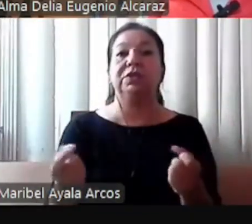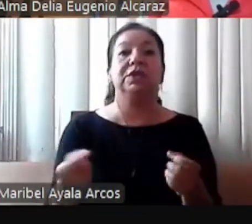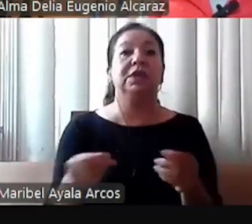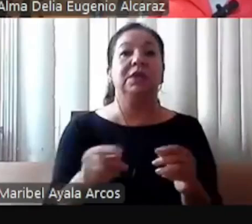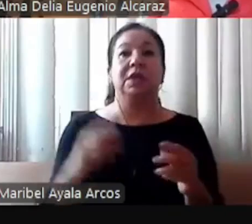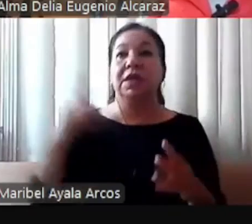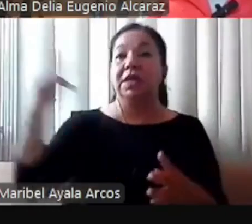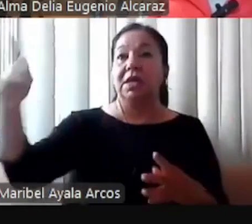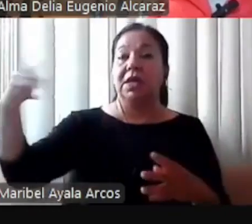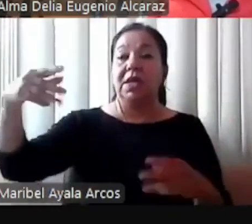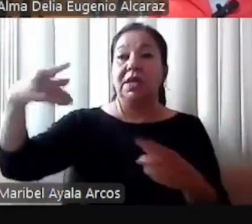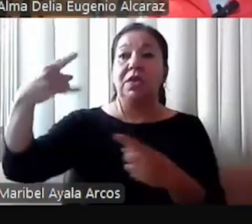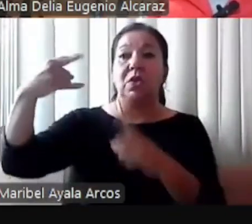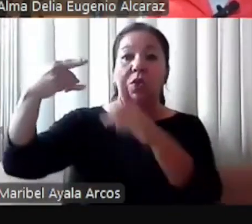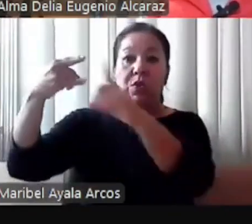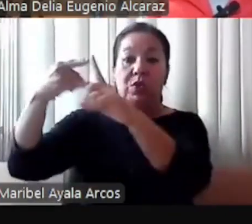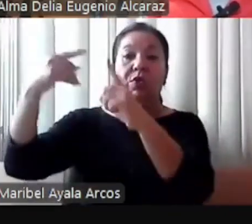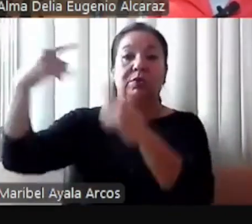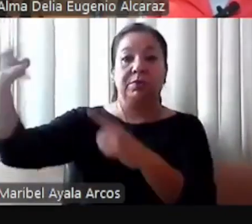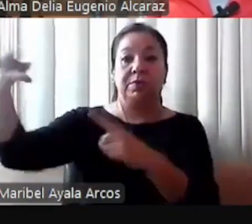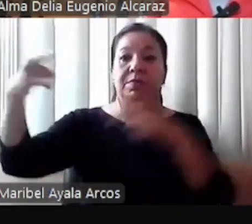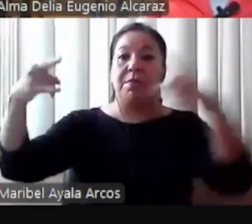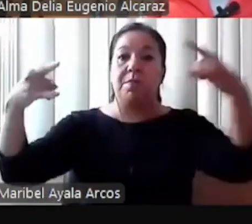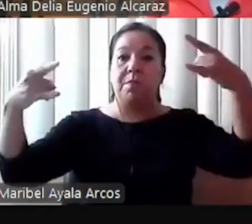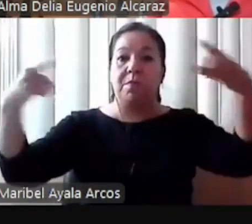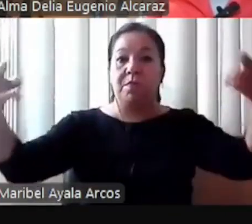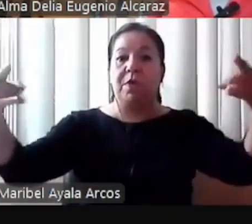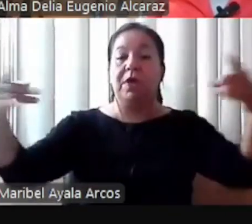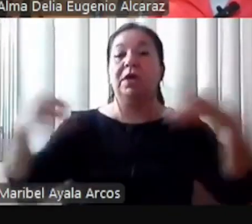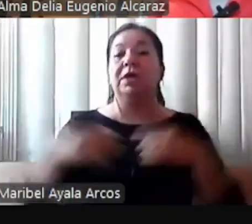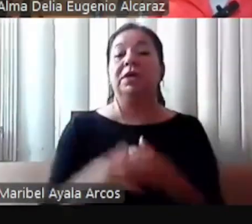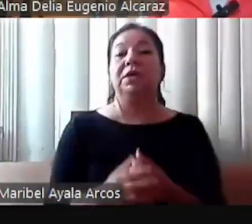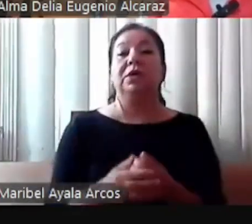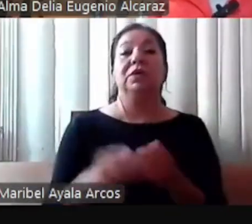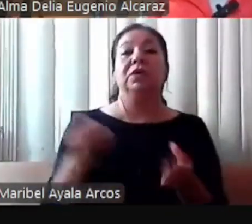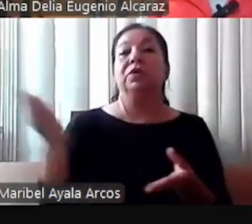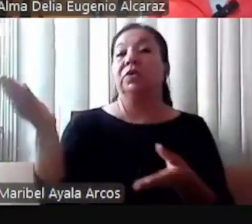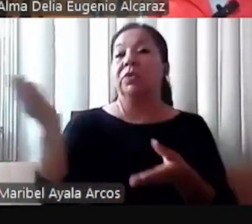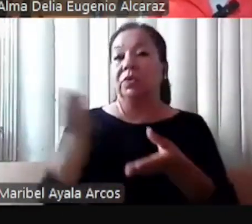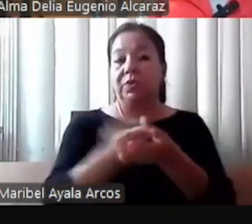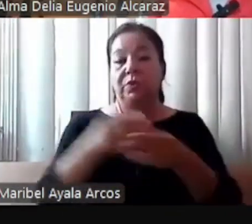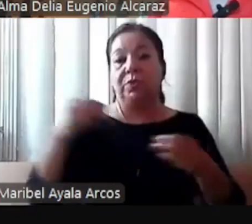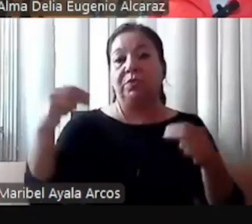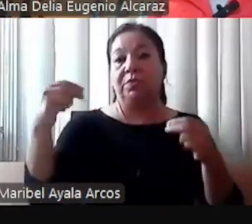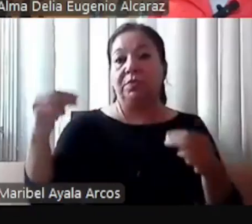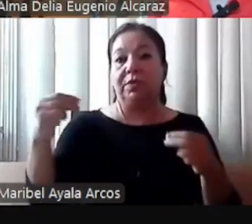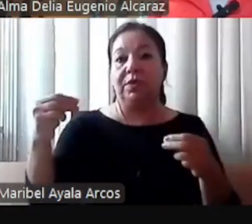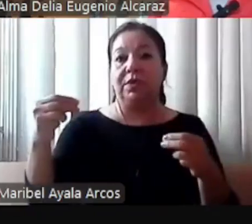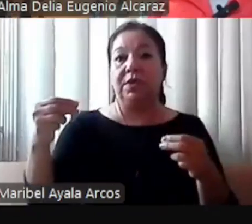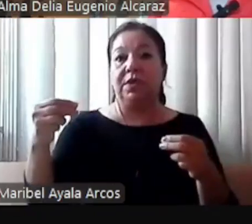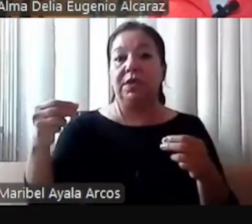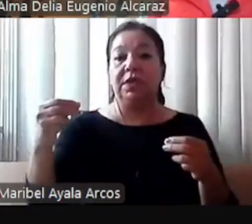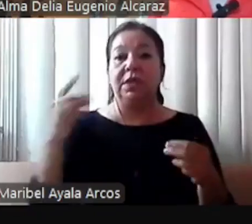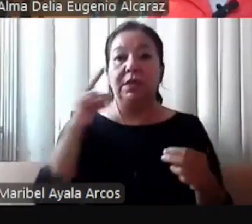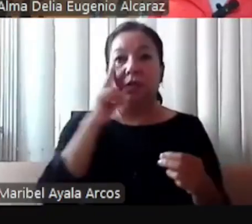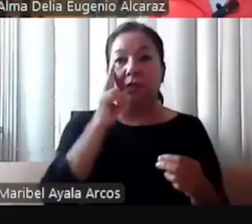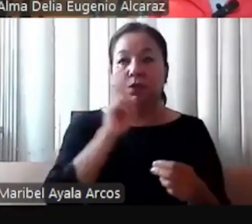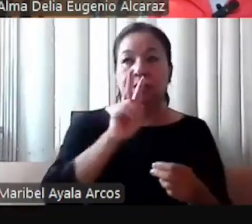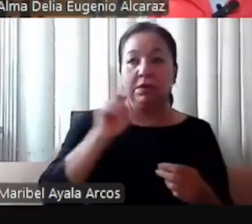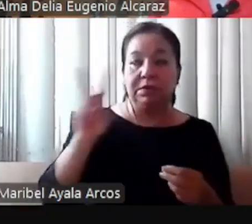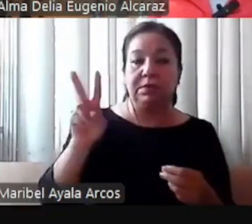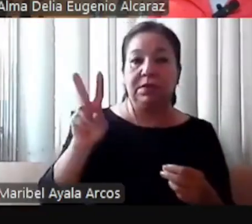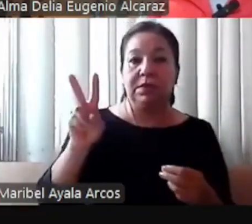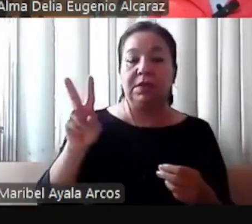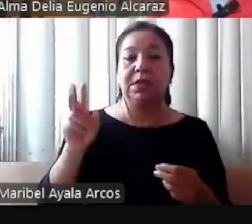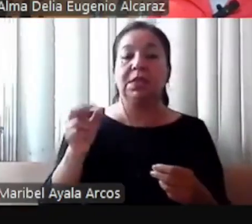públicas y privadas aportadas por el quejoso, relacionadas con documentos sobre la identidad de la persona que aparece en la publicación motivo de la queja, con las que